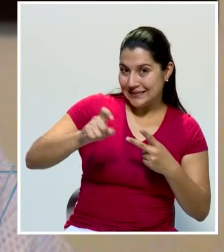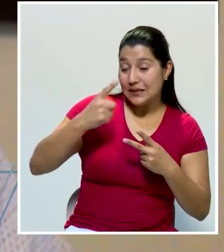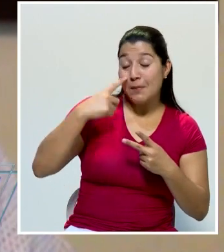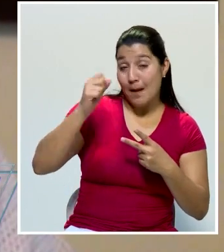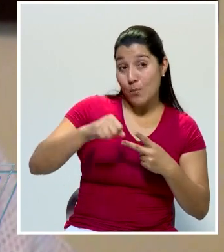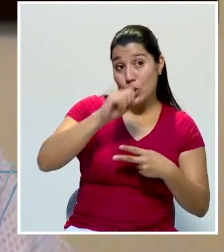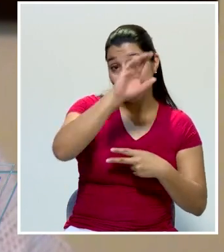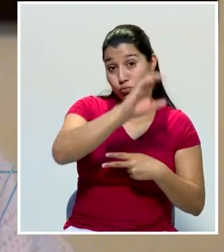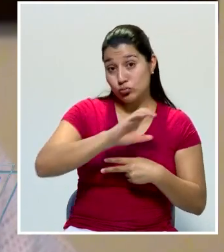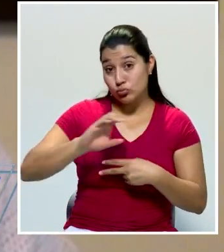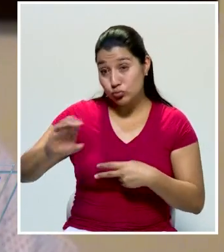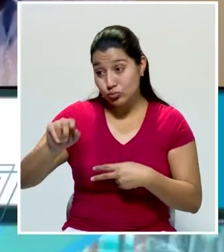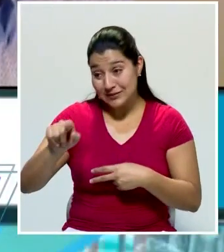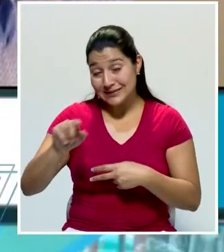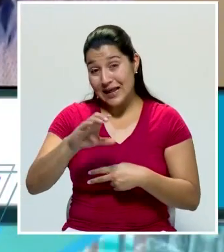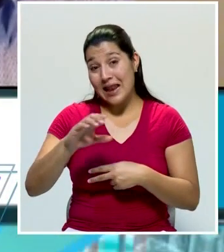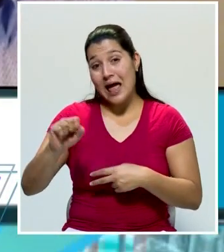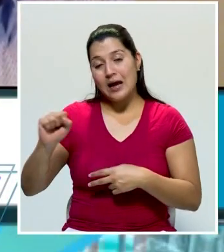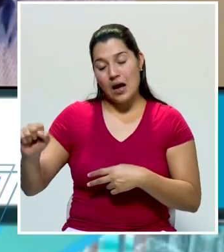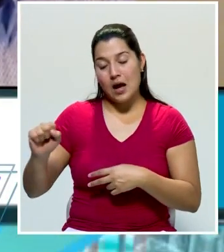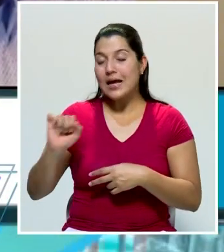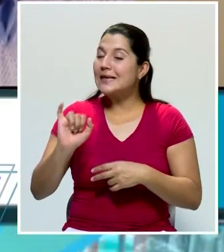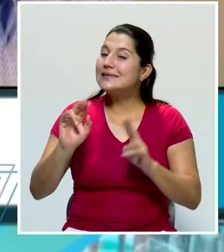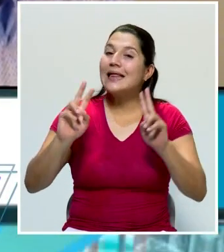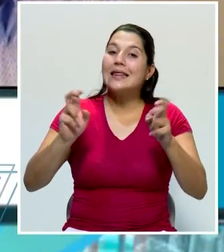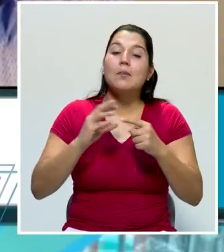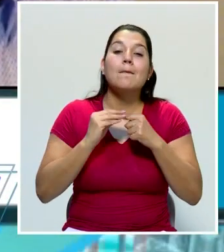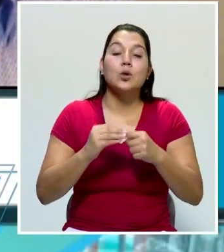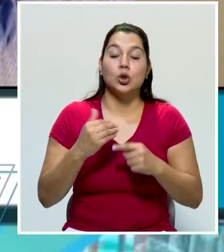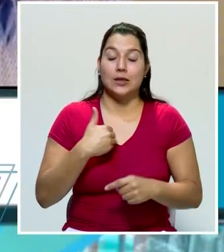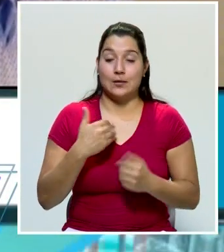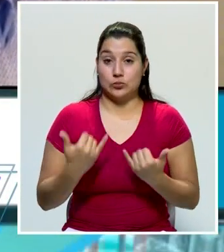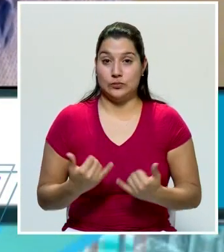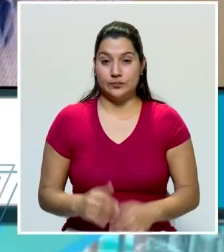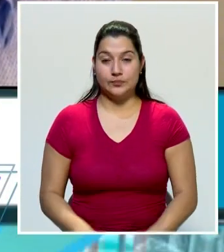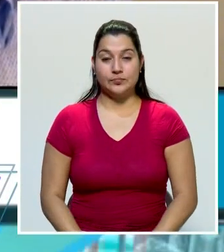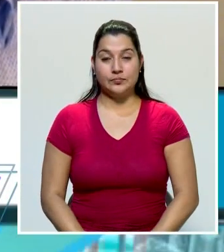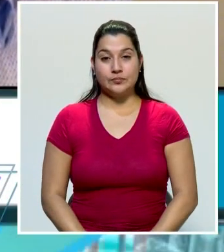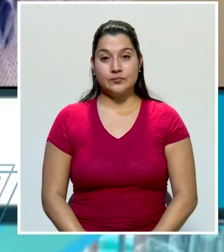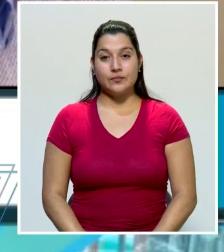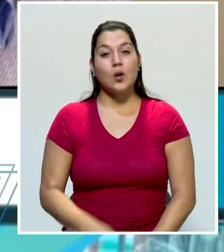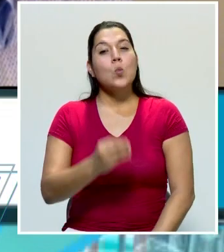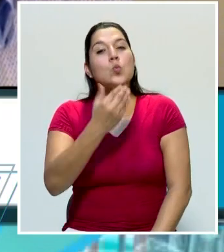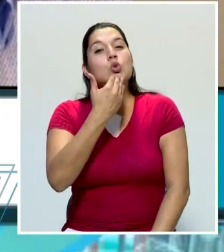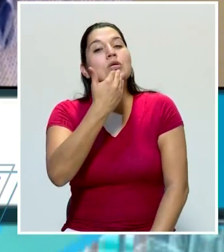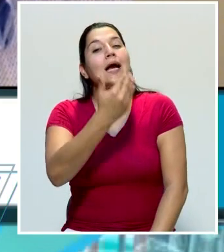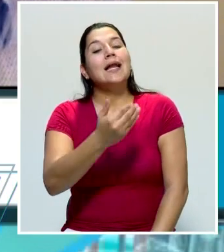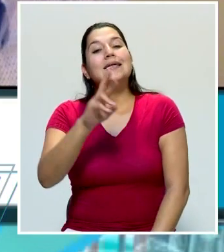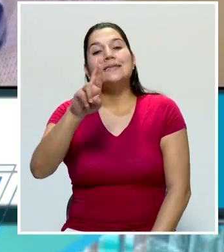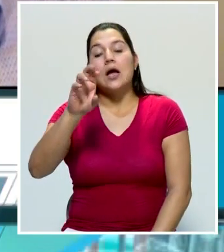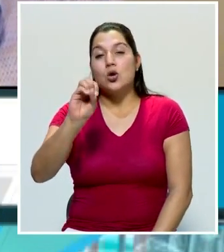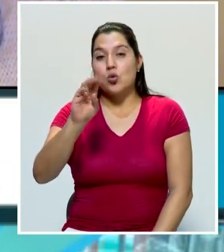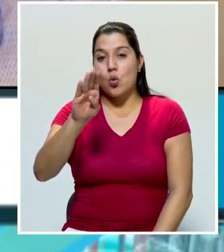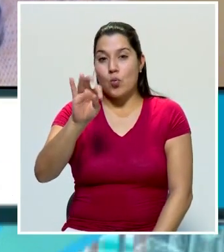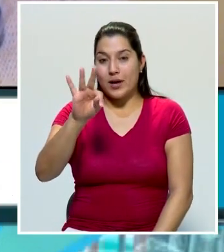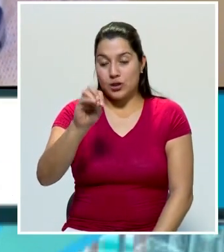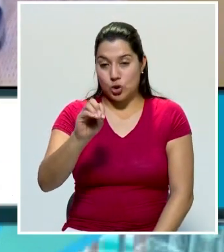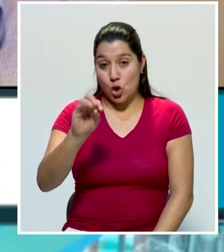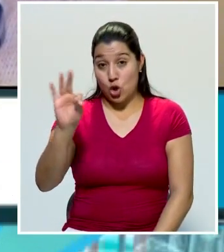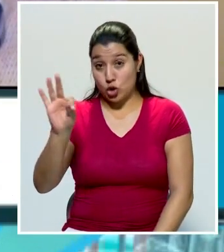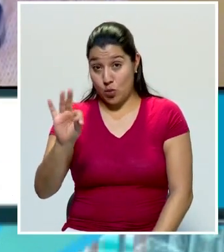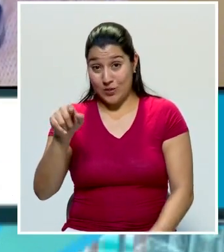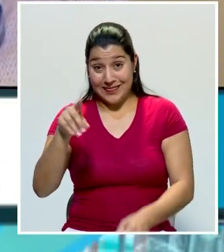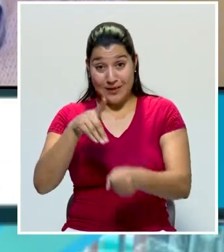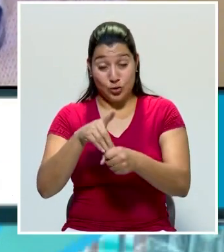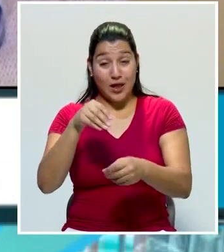capital. De manera que esta es una evidente prioridad que tenemos por delante. Muchísimas gracias, don Roberto Thompson, diputado